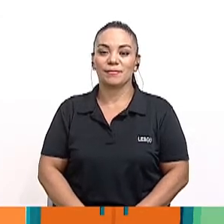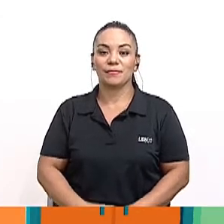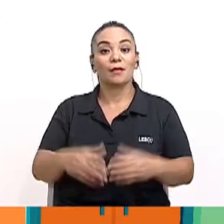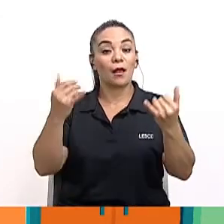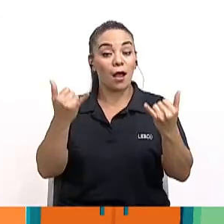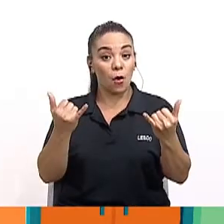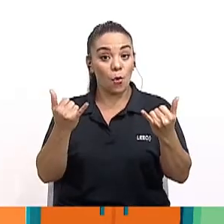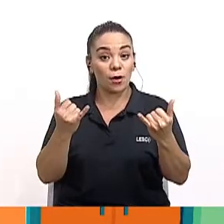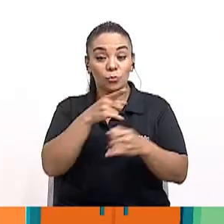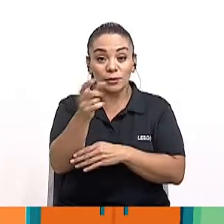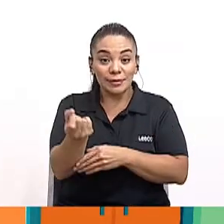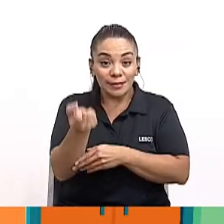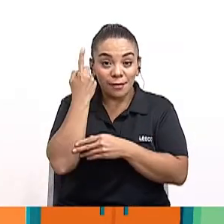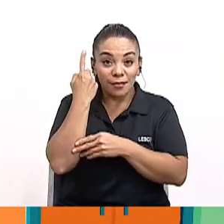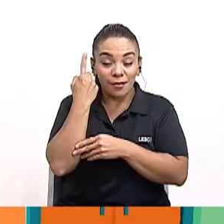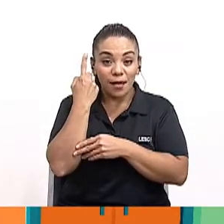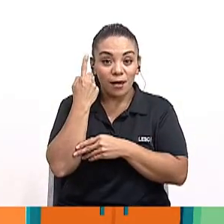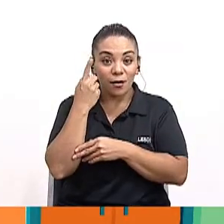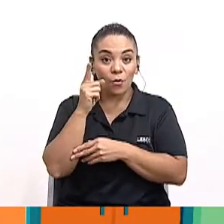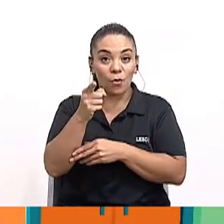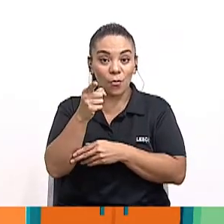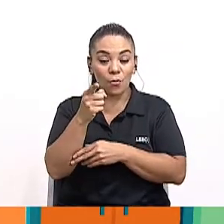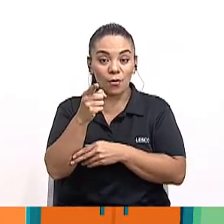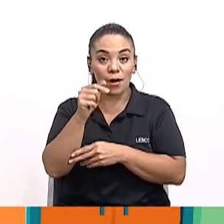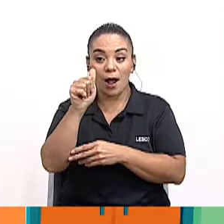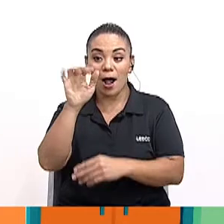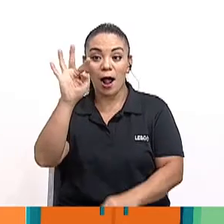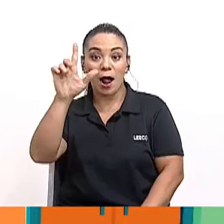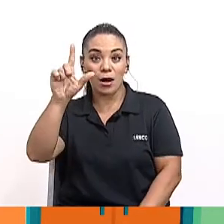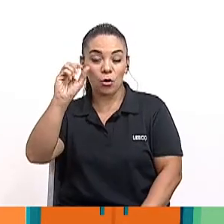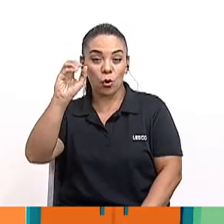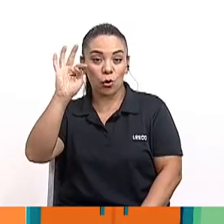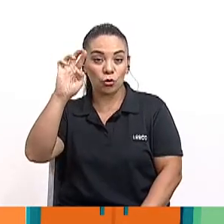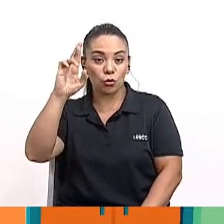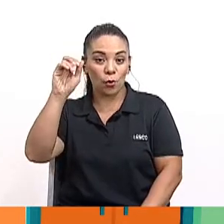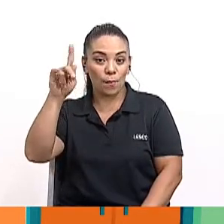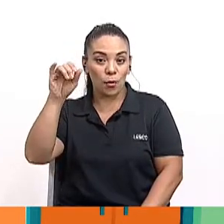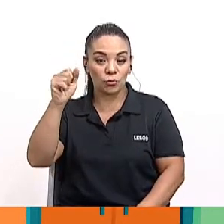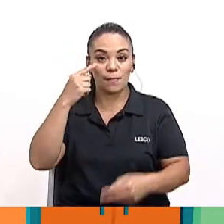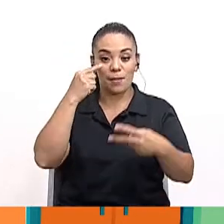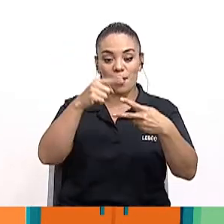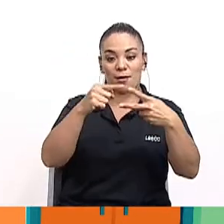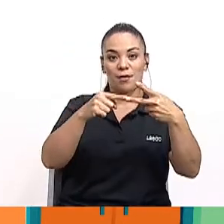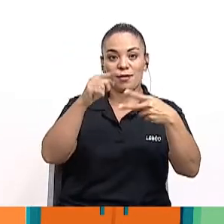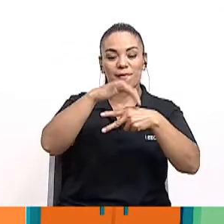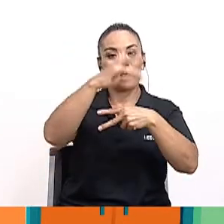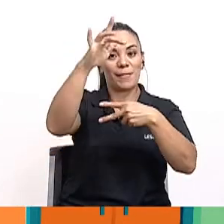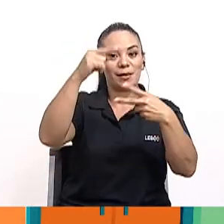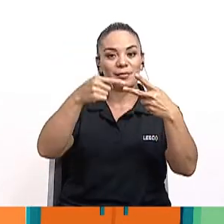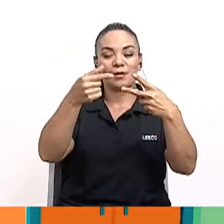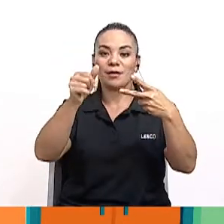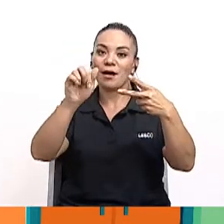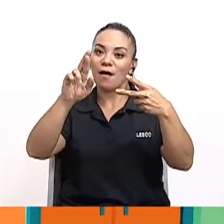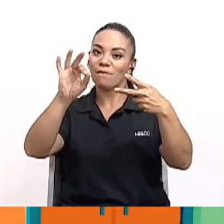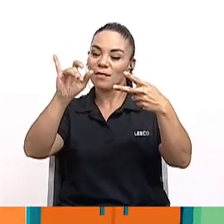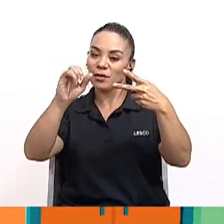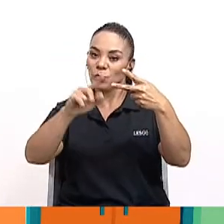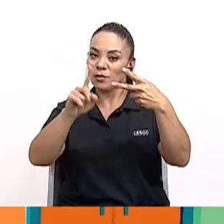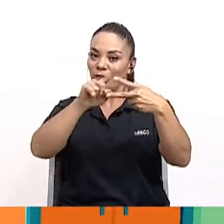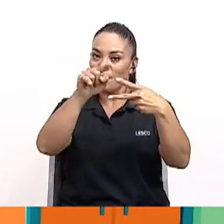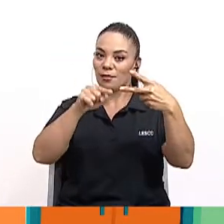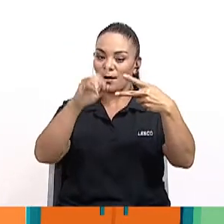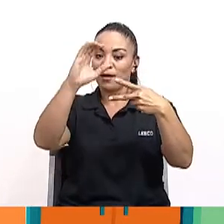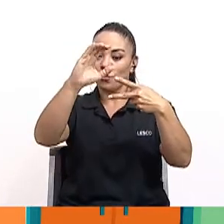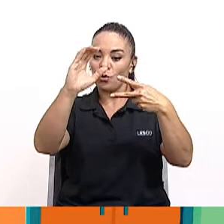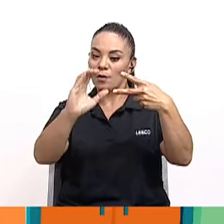Ahora sí, ¿me entendieron a qué me refiero con los alótropos? Vean que el grafito y el diamante son solamente carbono, pero la forma en la que los